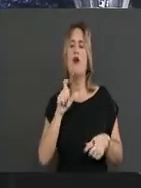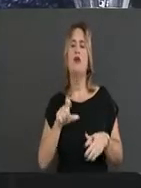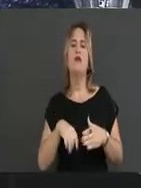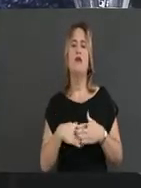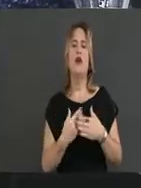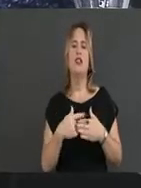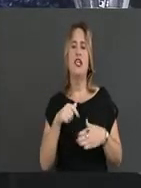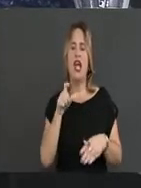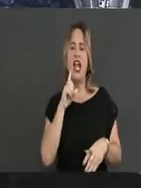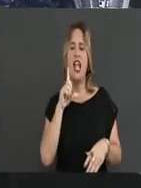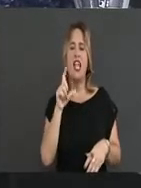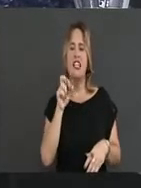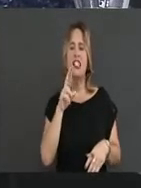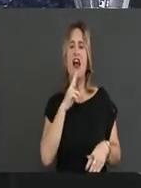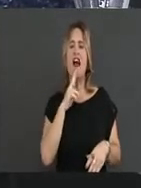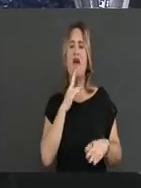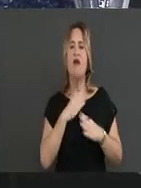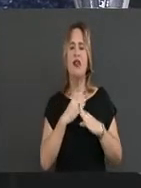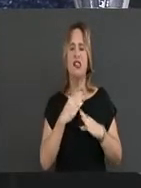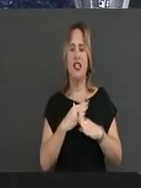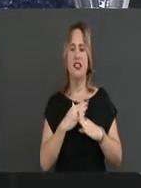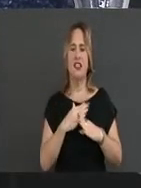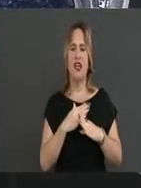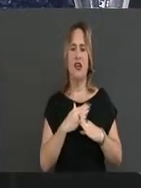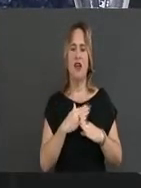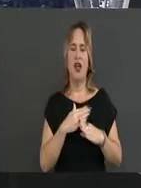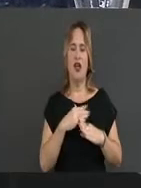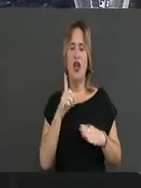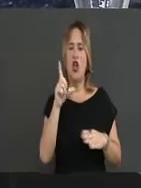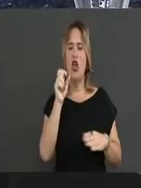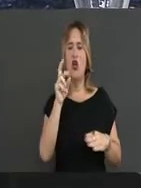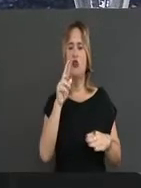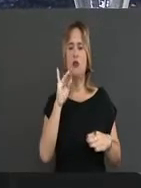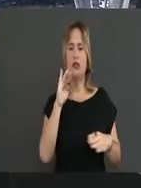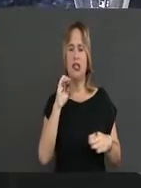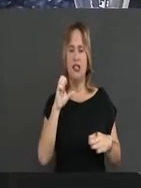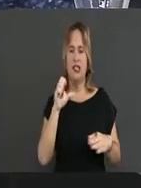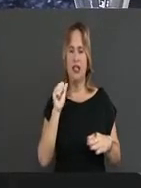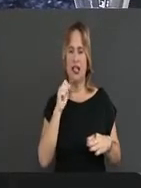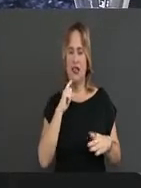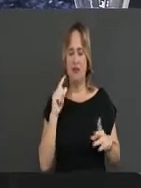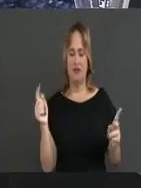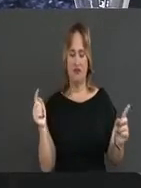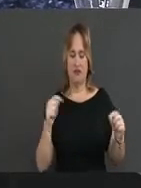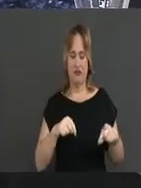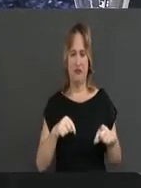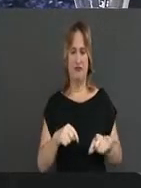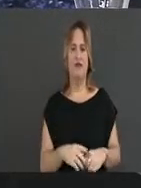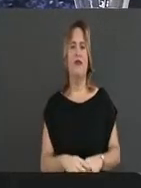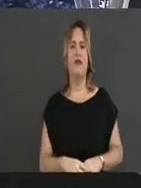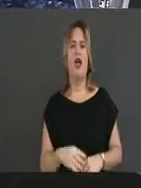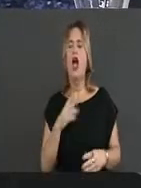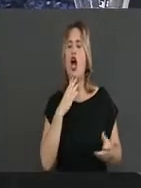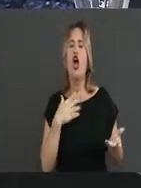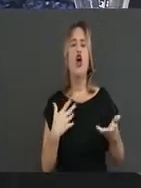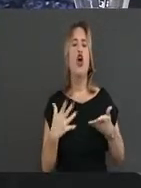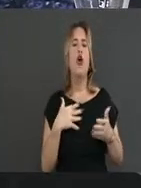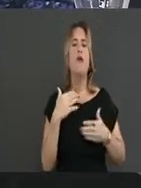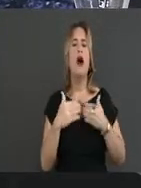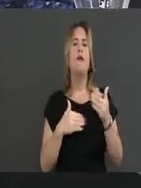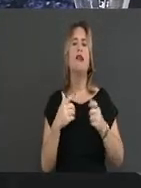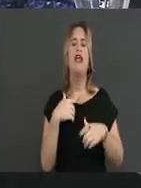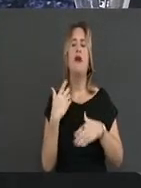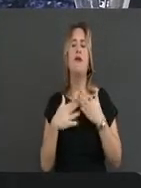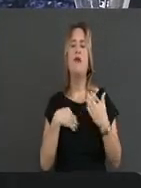Lice, que nos encontramos en Liudmila, de que nos encontramos, ¿cómo ha avanzado el tema del